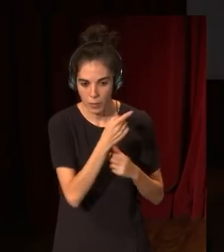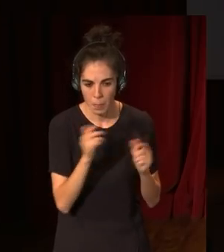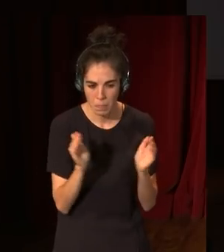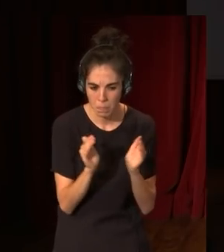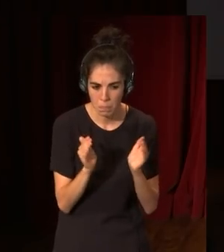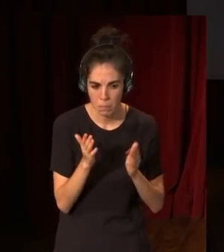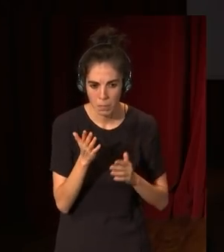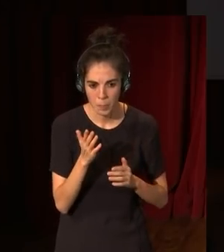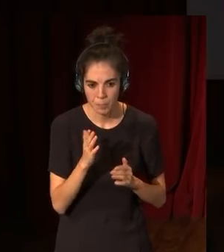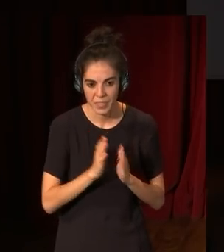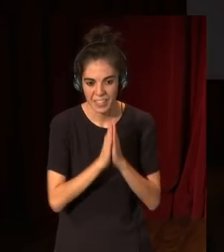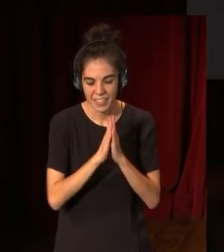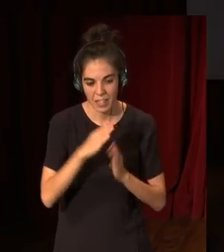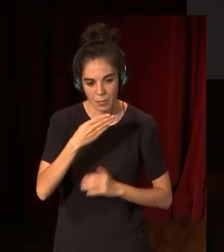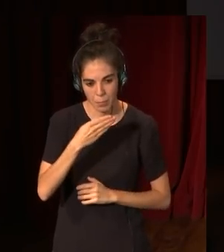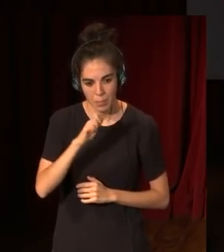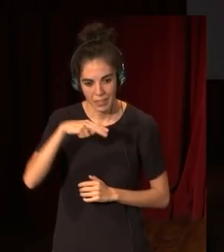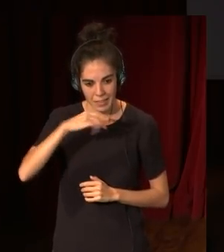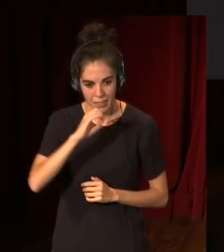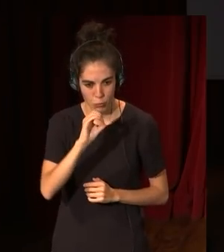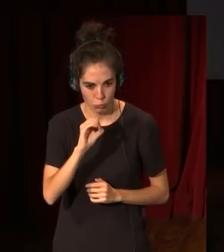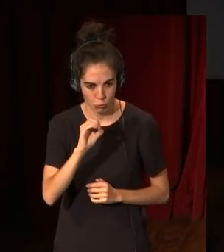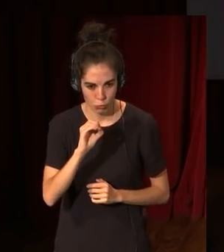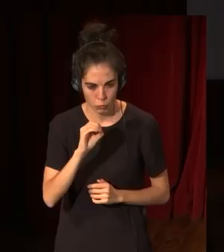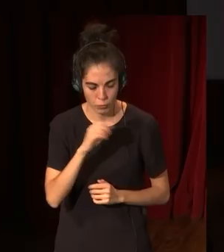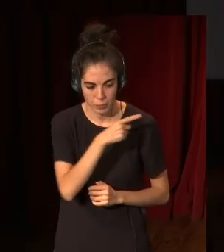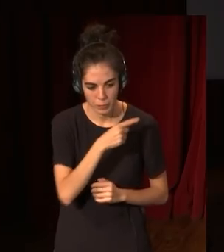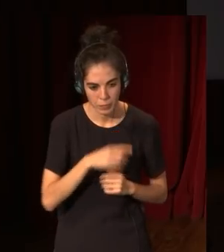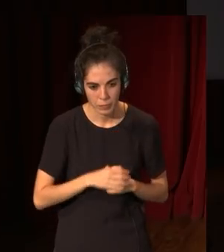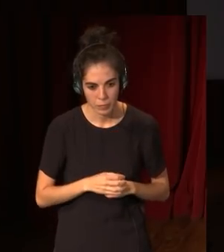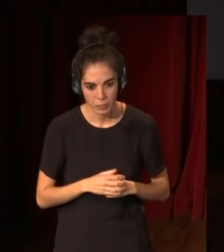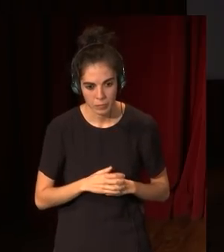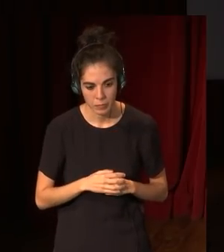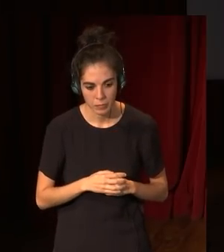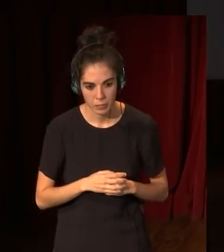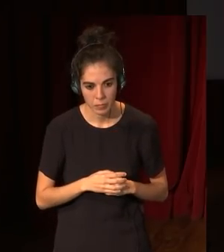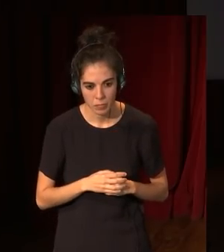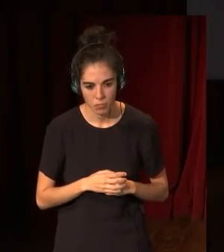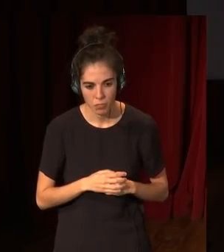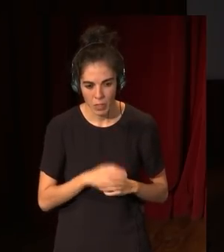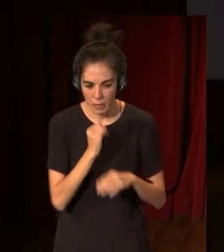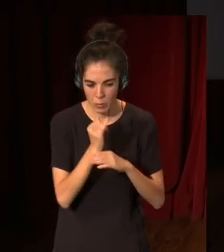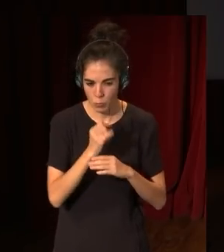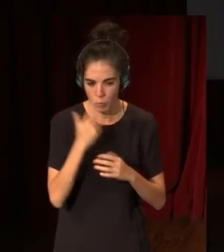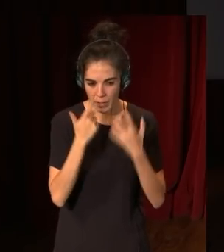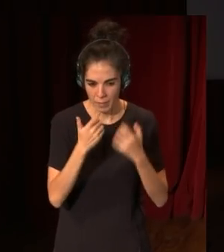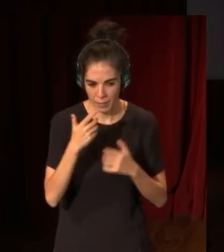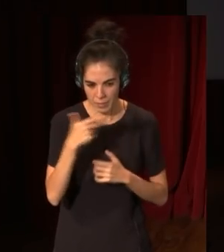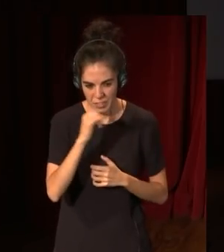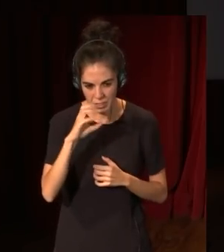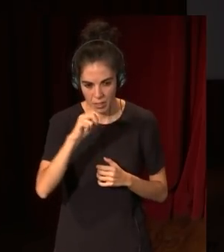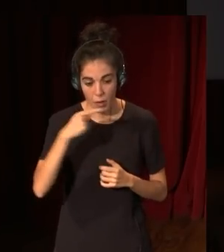imagen de san benito de la art institute de chicago confirman lo mismo y nos presentan imágenes que son capaces de